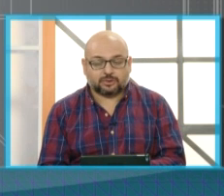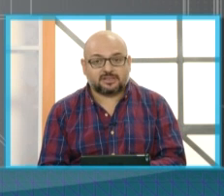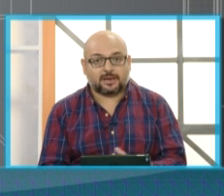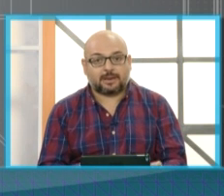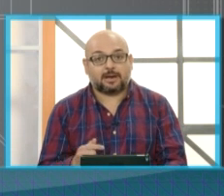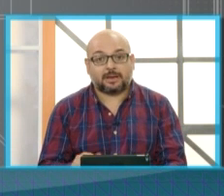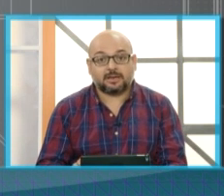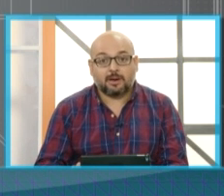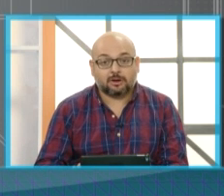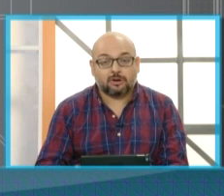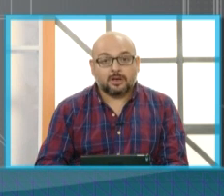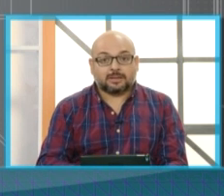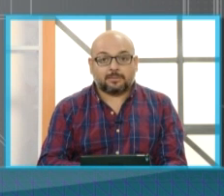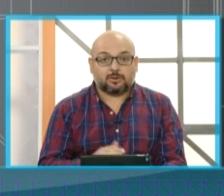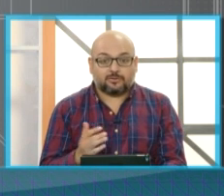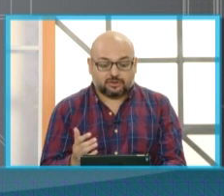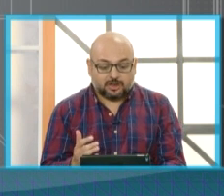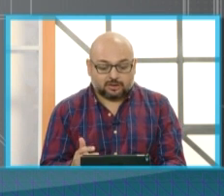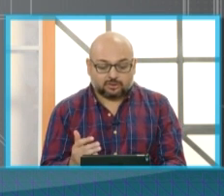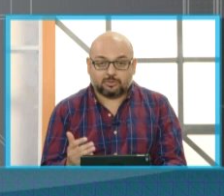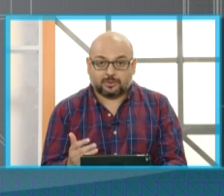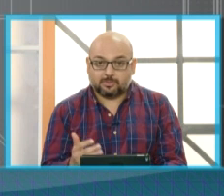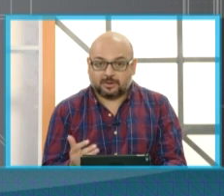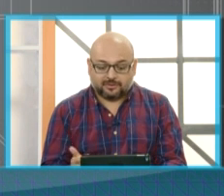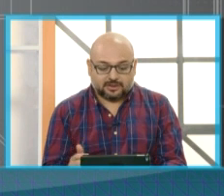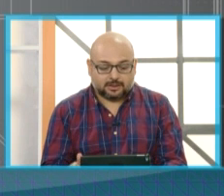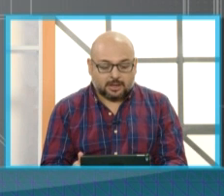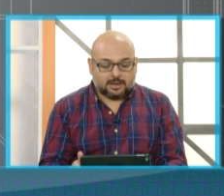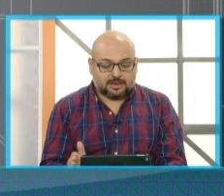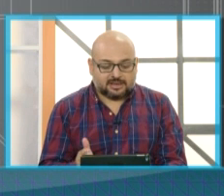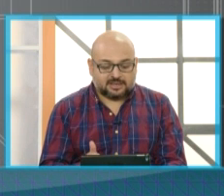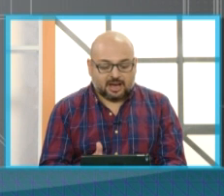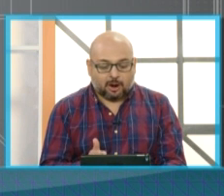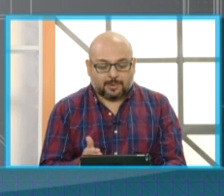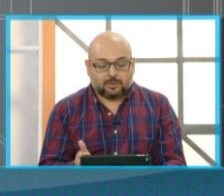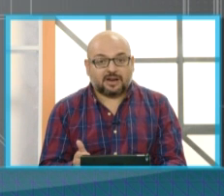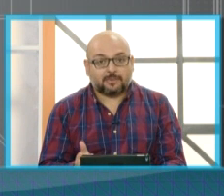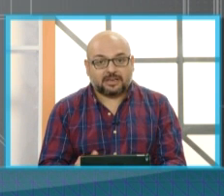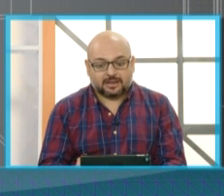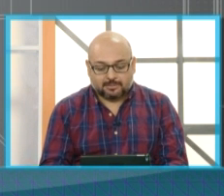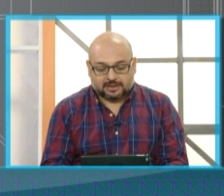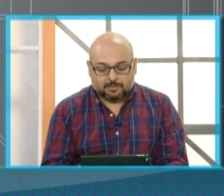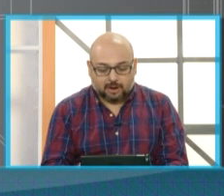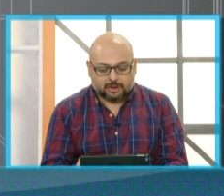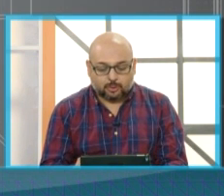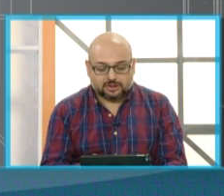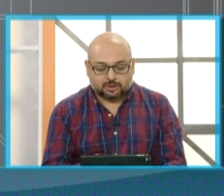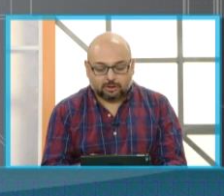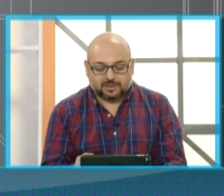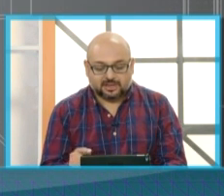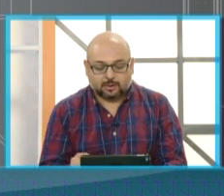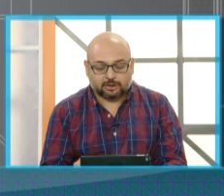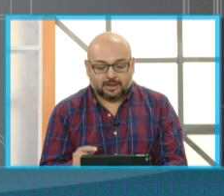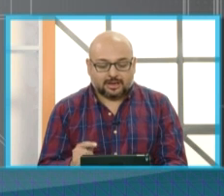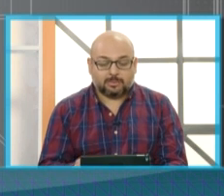y justicia para Marina y Majo. También algunos funcionarios, como por ejemplo Gabriel Fidel, decía, acompañamos a la familia de Marina y Majo en el juicio que hoy